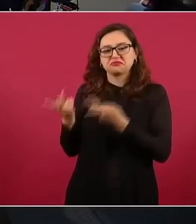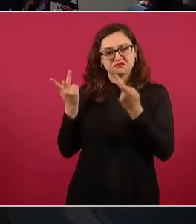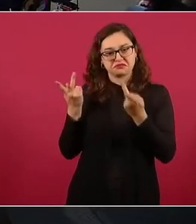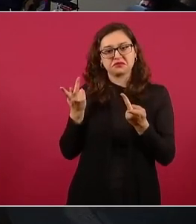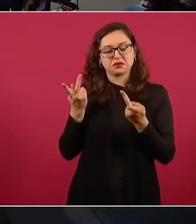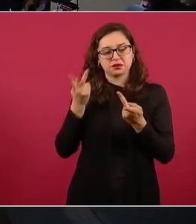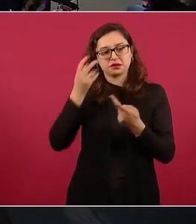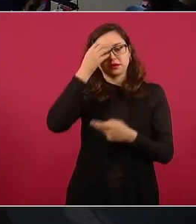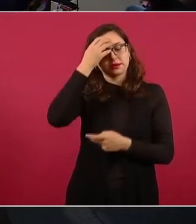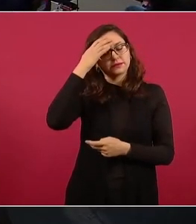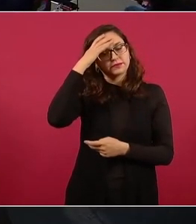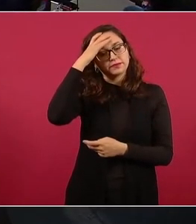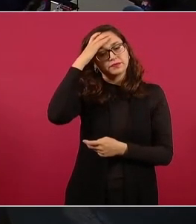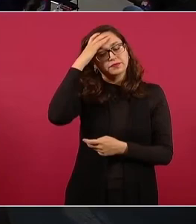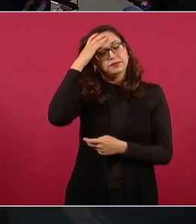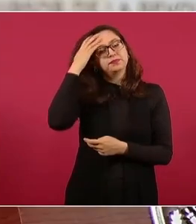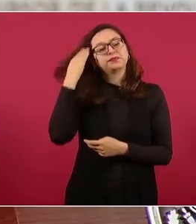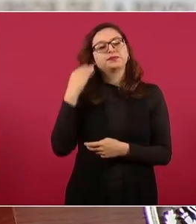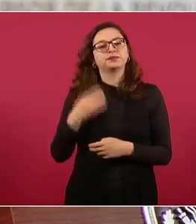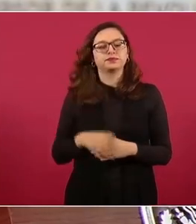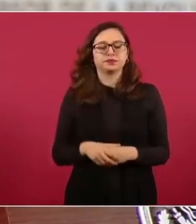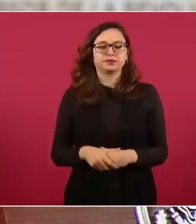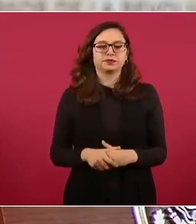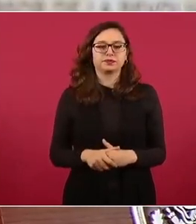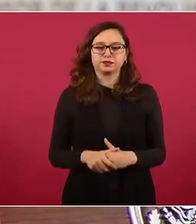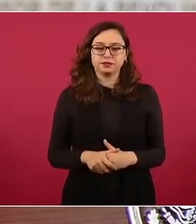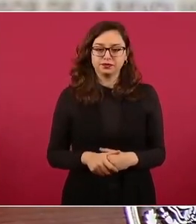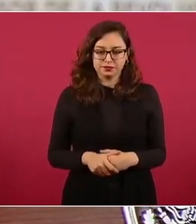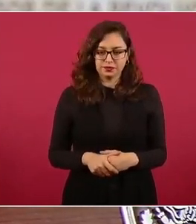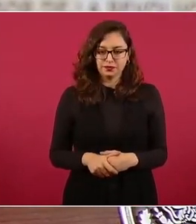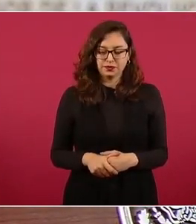Estaban esperando que